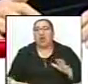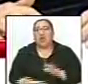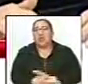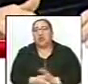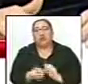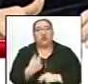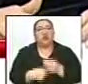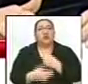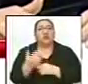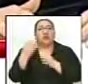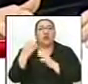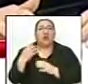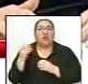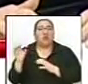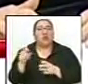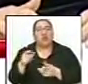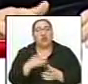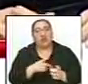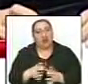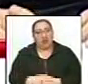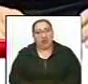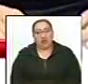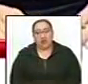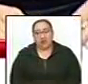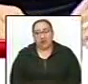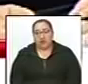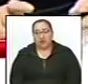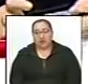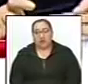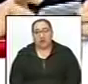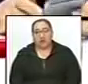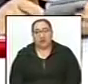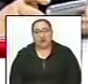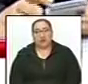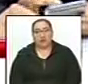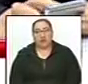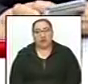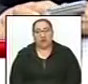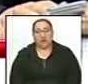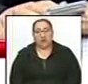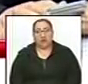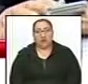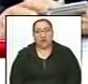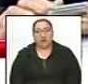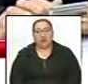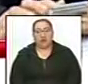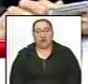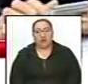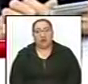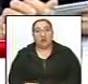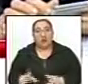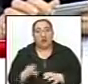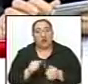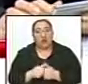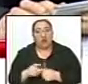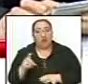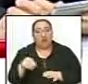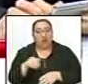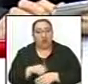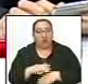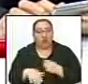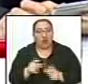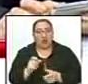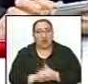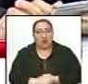y muchos regresan a sus cargos por hacer ese tipo de debates. O sea, se salen del canon jurídico por irse al lado político, por ganar votos, por hacer la tribuna ante la